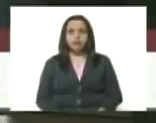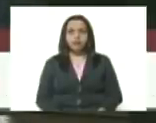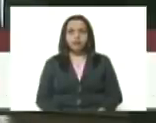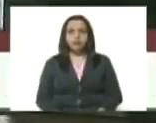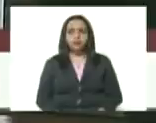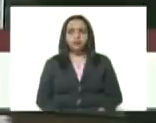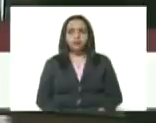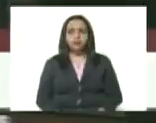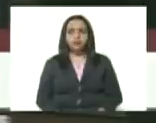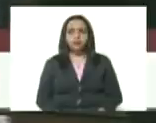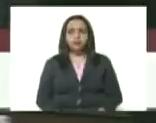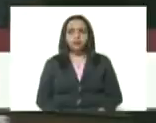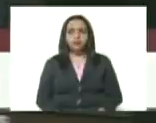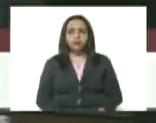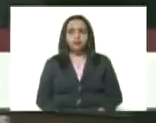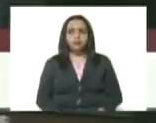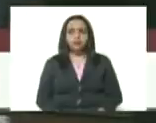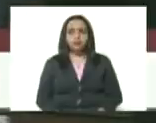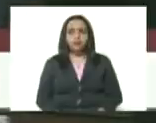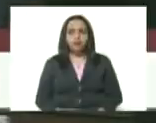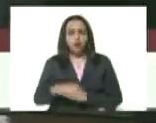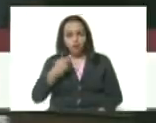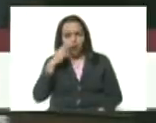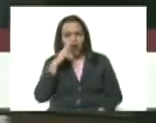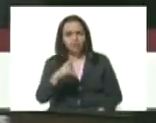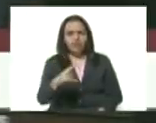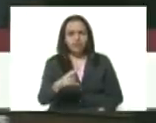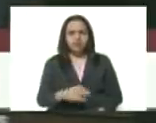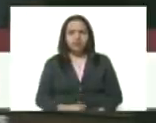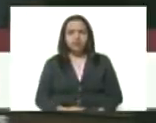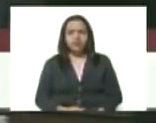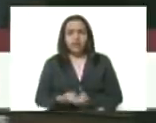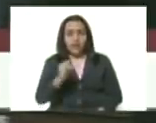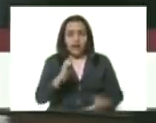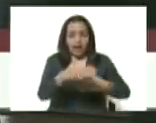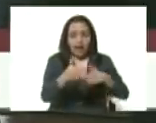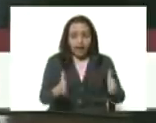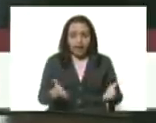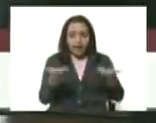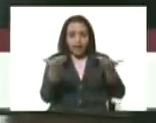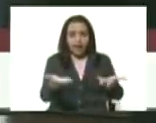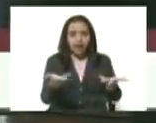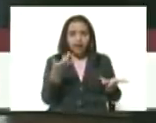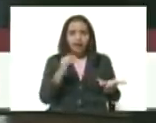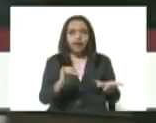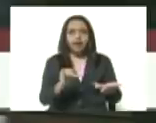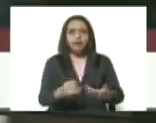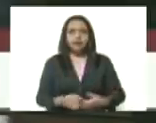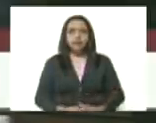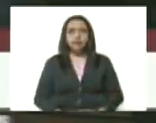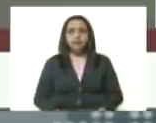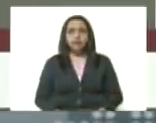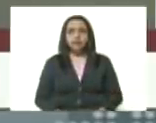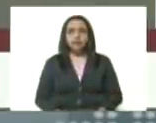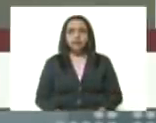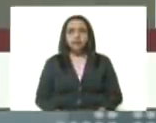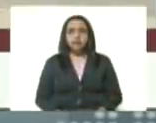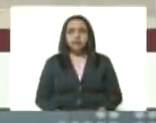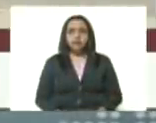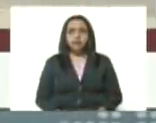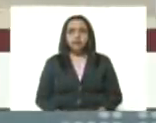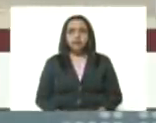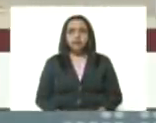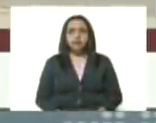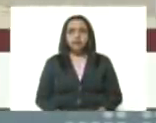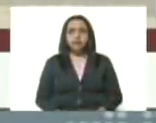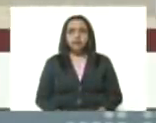boxes. Como ustedes pueden ver, el eslogan que está en las cajas. After the hopelessness comes